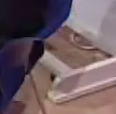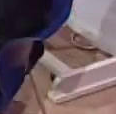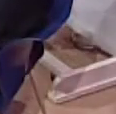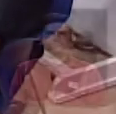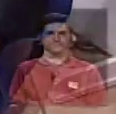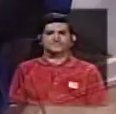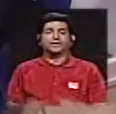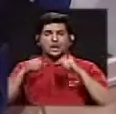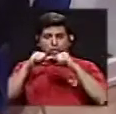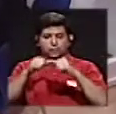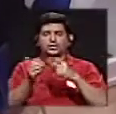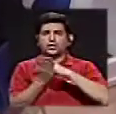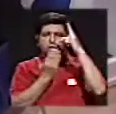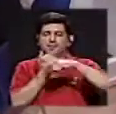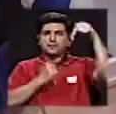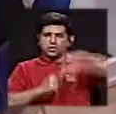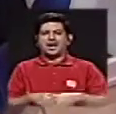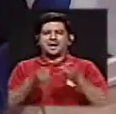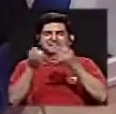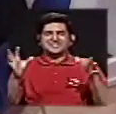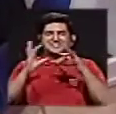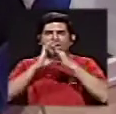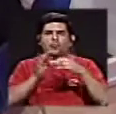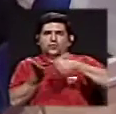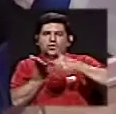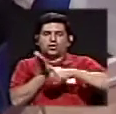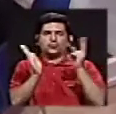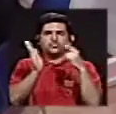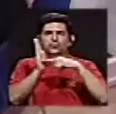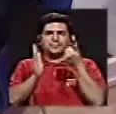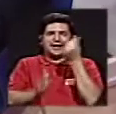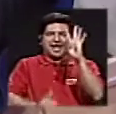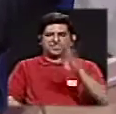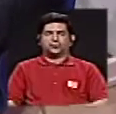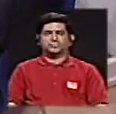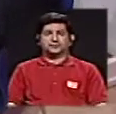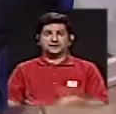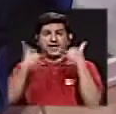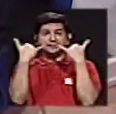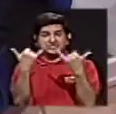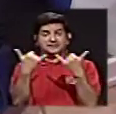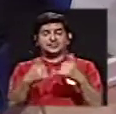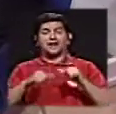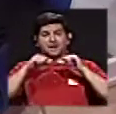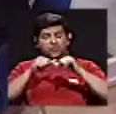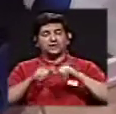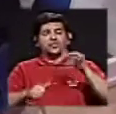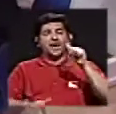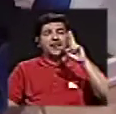bien continuamos con nuestro programa de hoy sin coalición electoral para el 2014 vamos ya continuamos ana rita esta edición